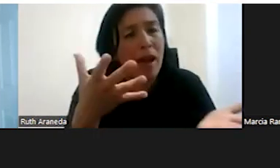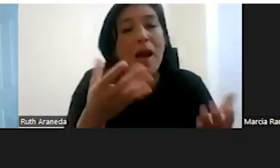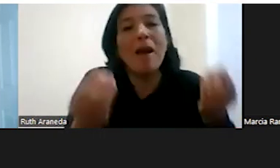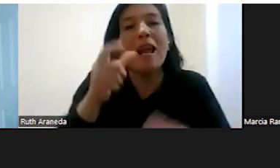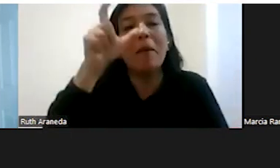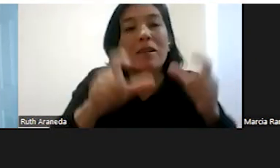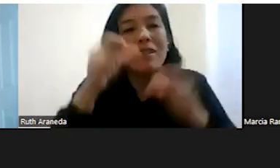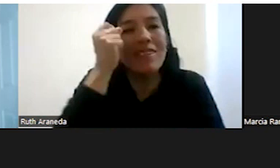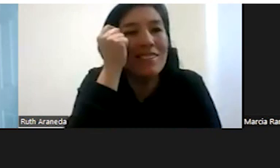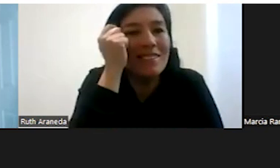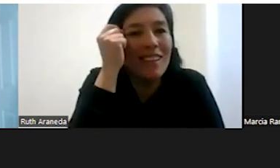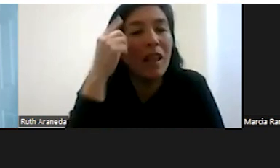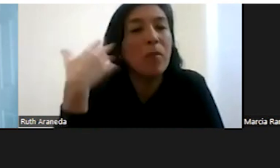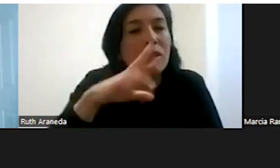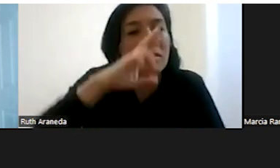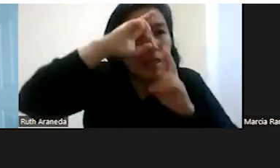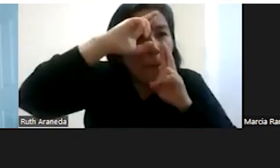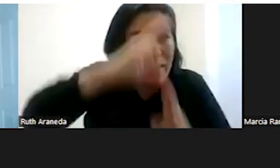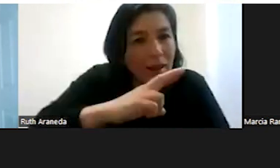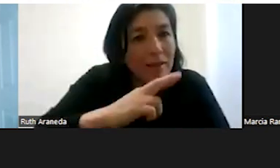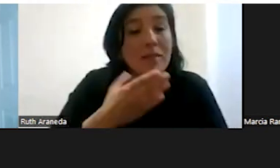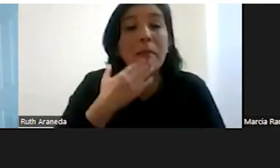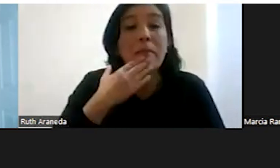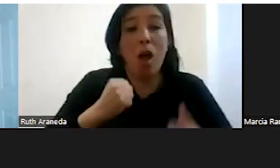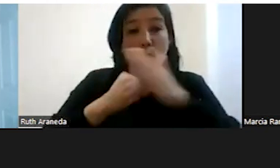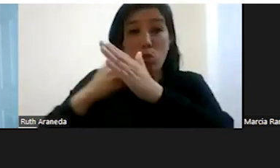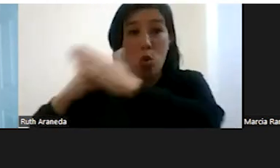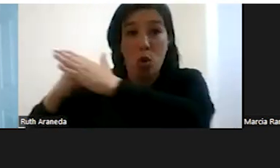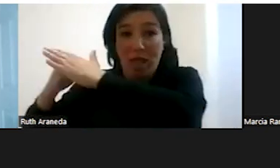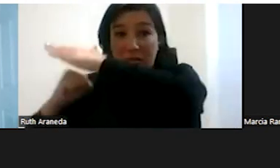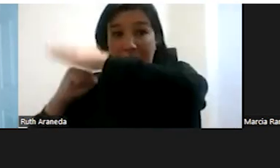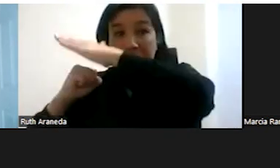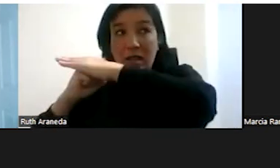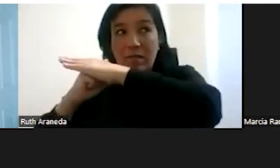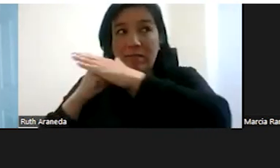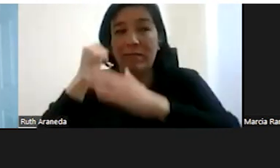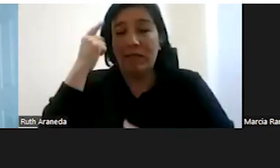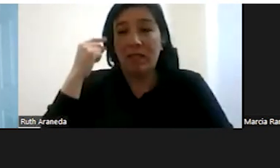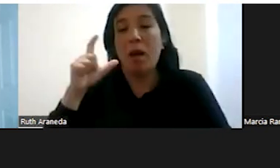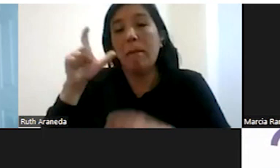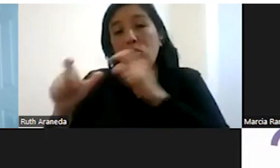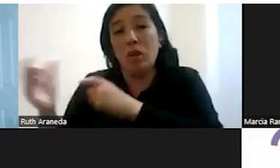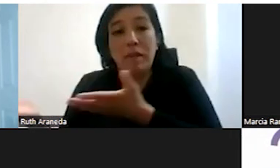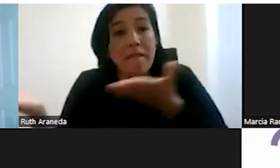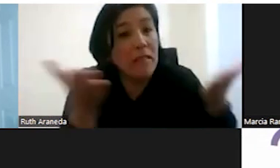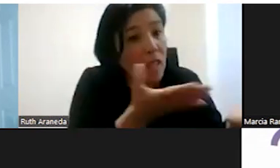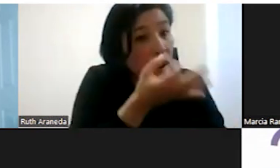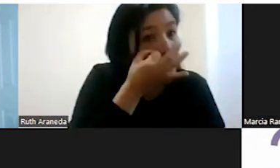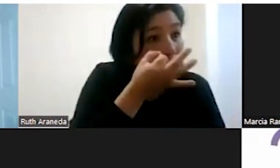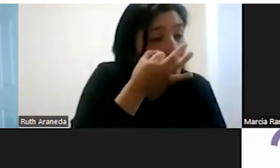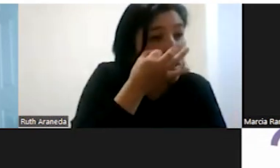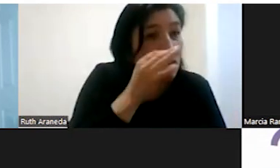Y también las autoridades, finalmente, si bien no se puede visitar, no se puede hacer casi ninguna cosa,